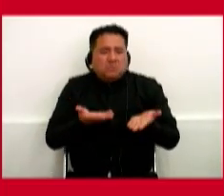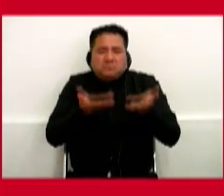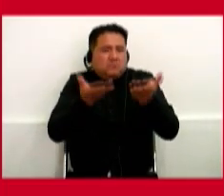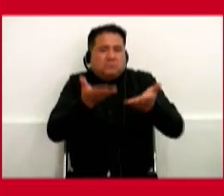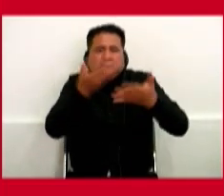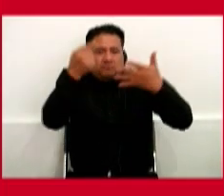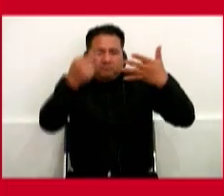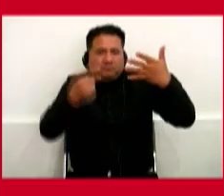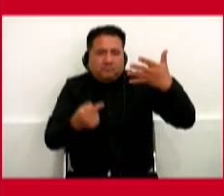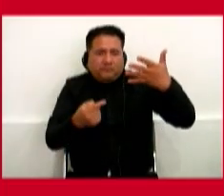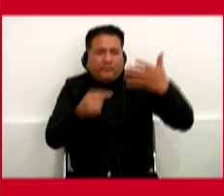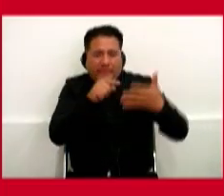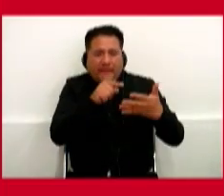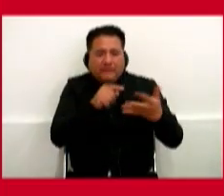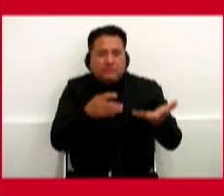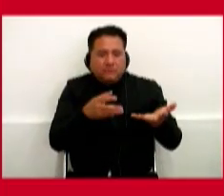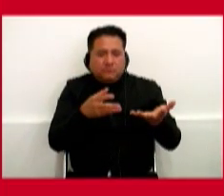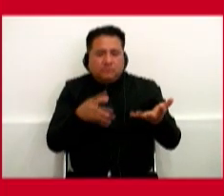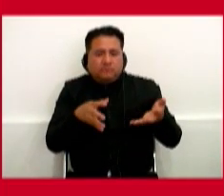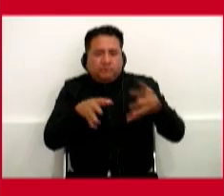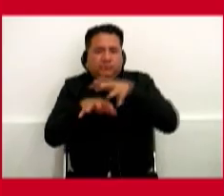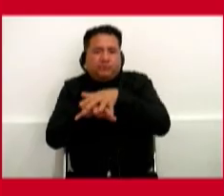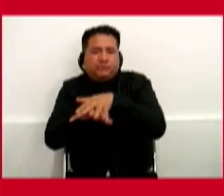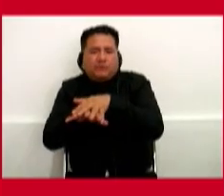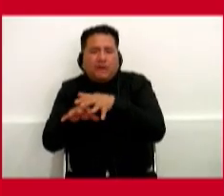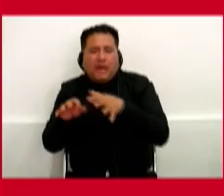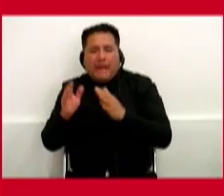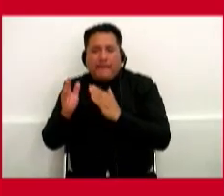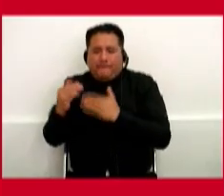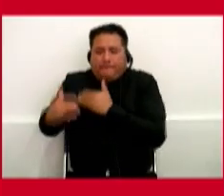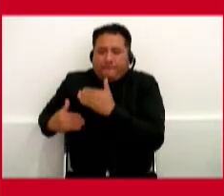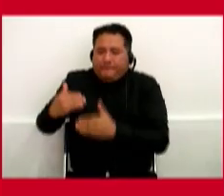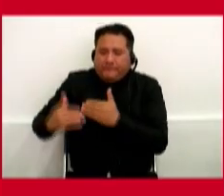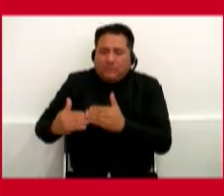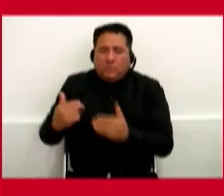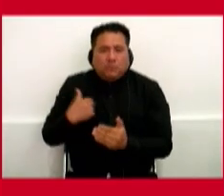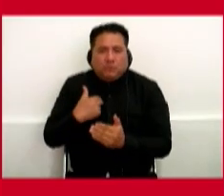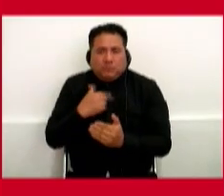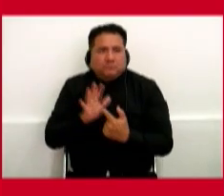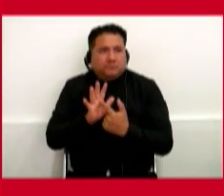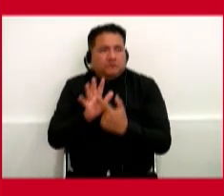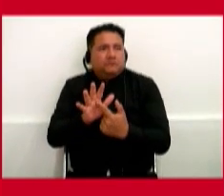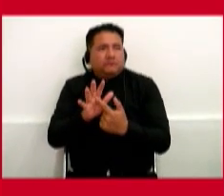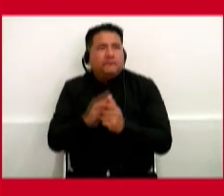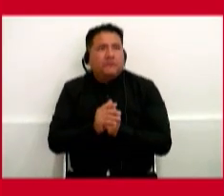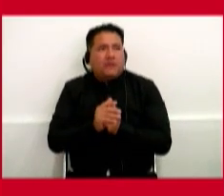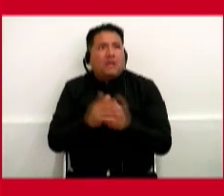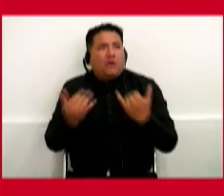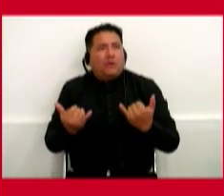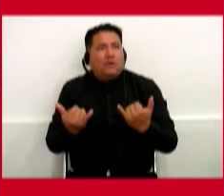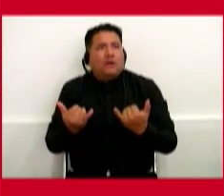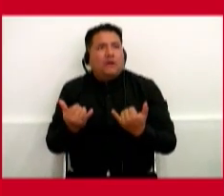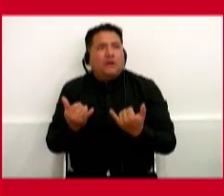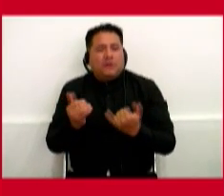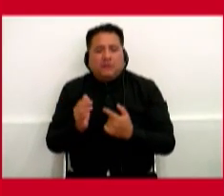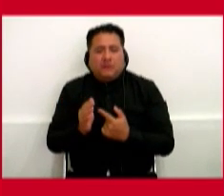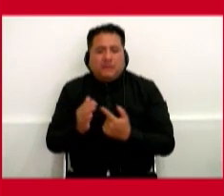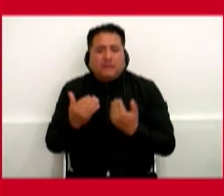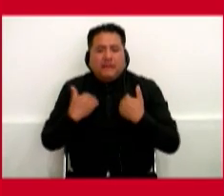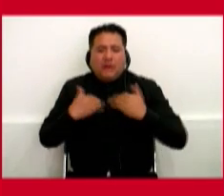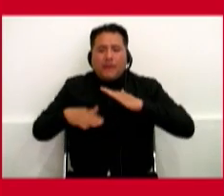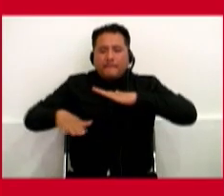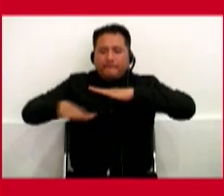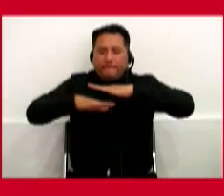son integradas en el procedimiento que nosotros estamos presentando. Y para eso hemos tomado como base